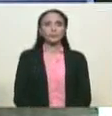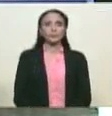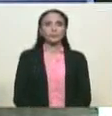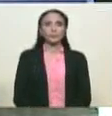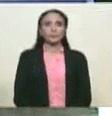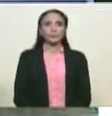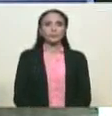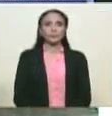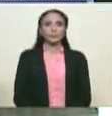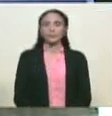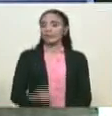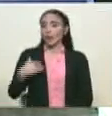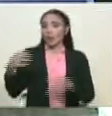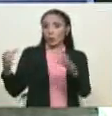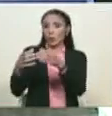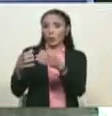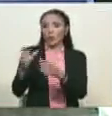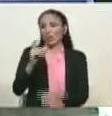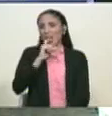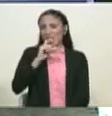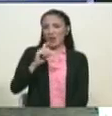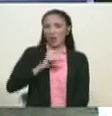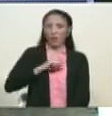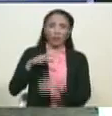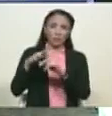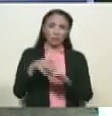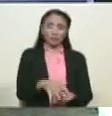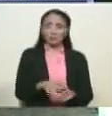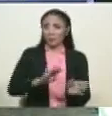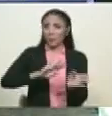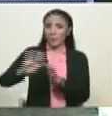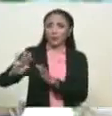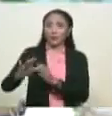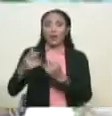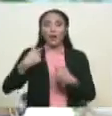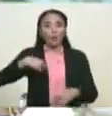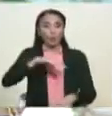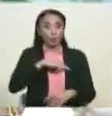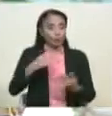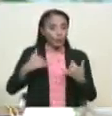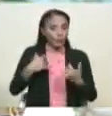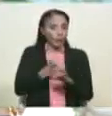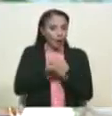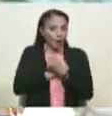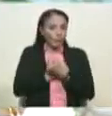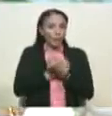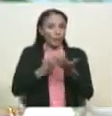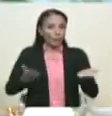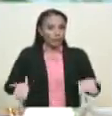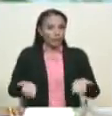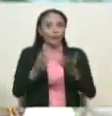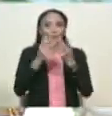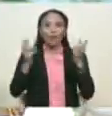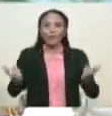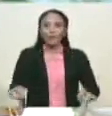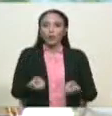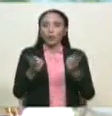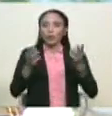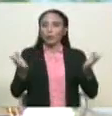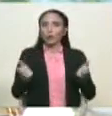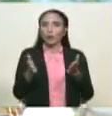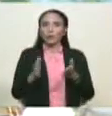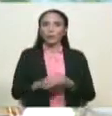Que ellos sigan con su odio y su derrota. Y nosotros sigamos con nuestro amor y nuestras victorias.